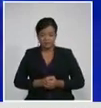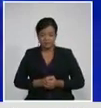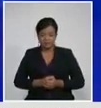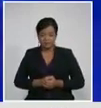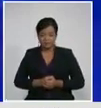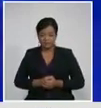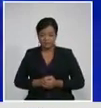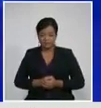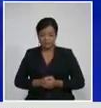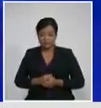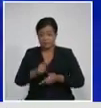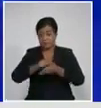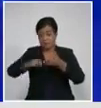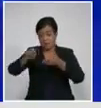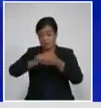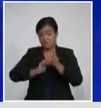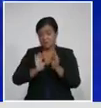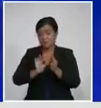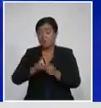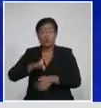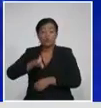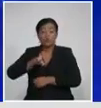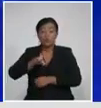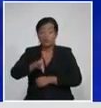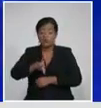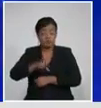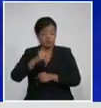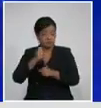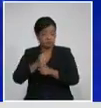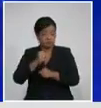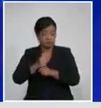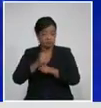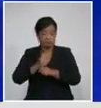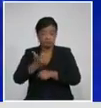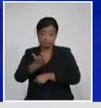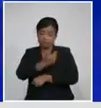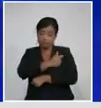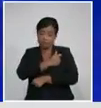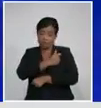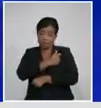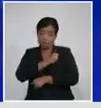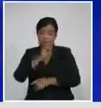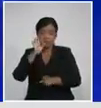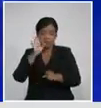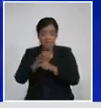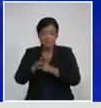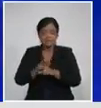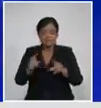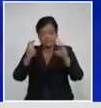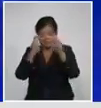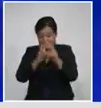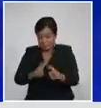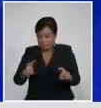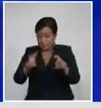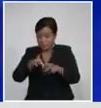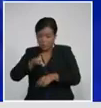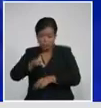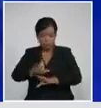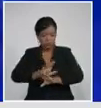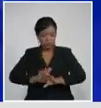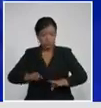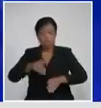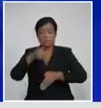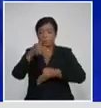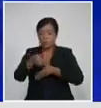que será el último peldaño. Usted lo ha aclarado aquí, la vacunación masiva será el último peldaño Exacto. de un grupo de procesos